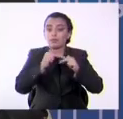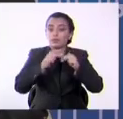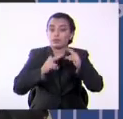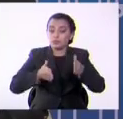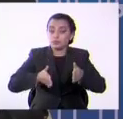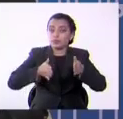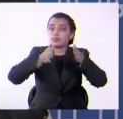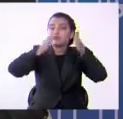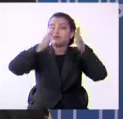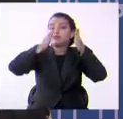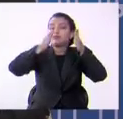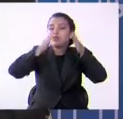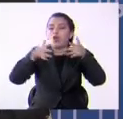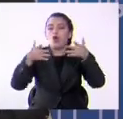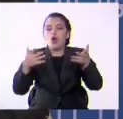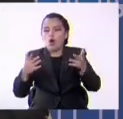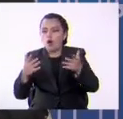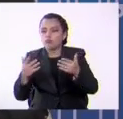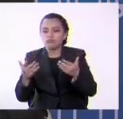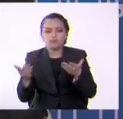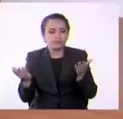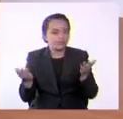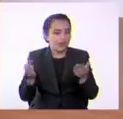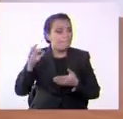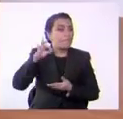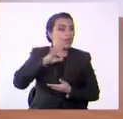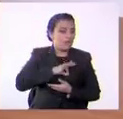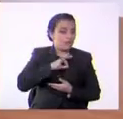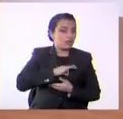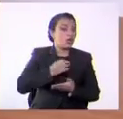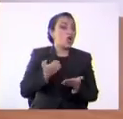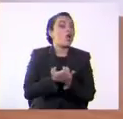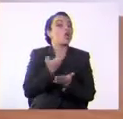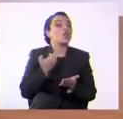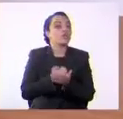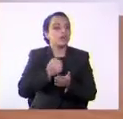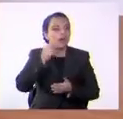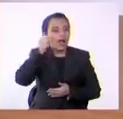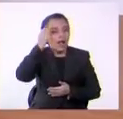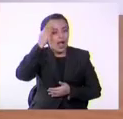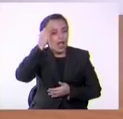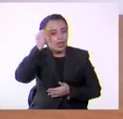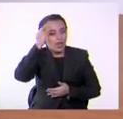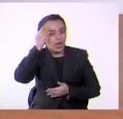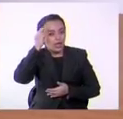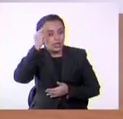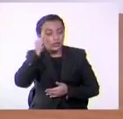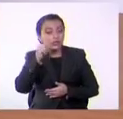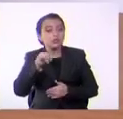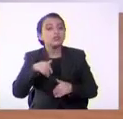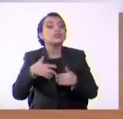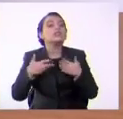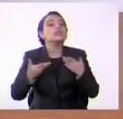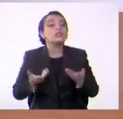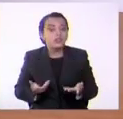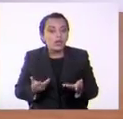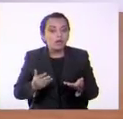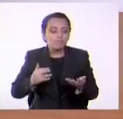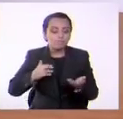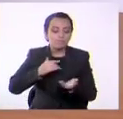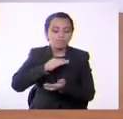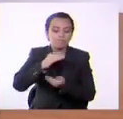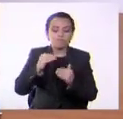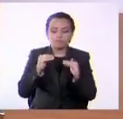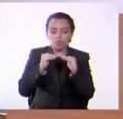construcción o que vayan a generar beneficios económicos, se analicen en función de esa balanza